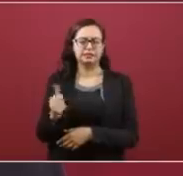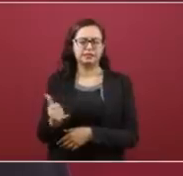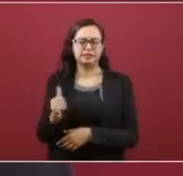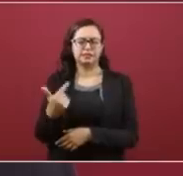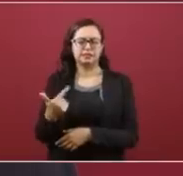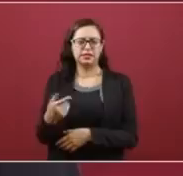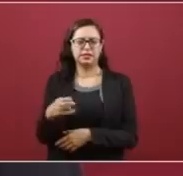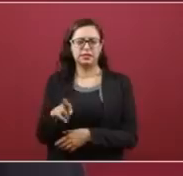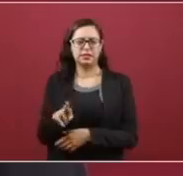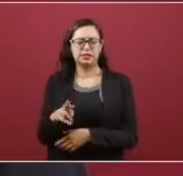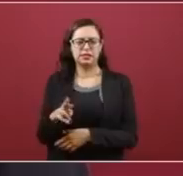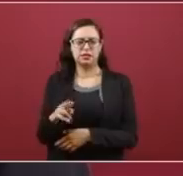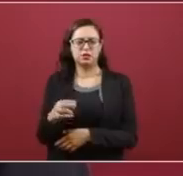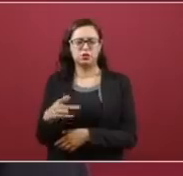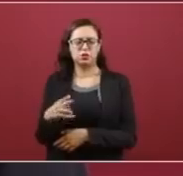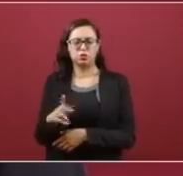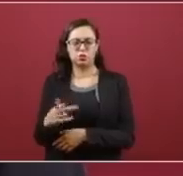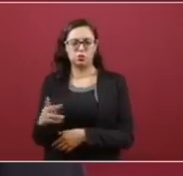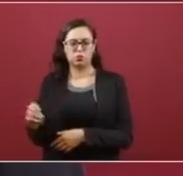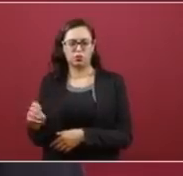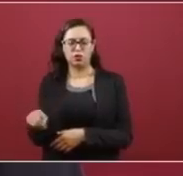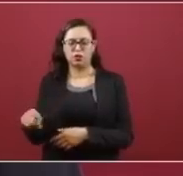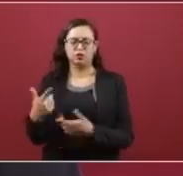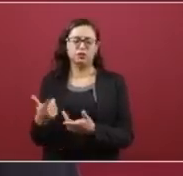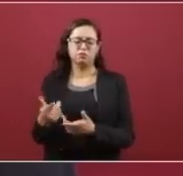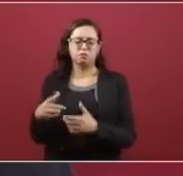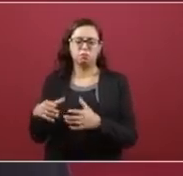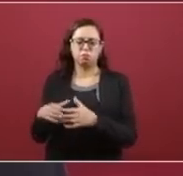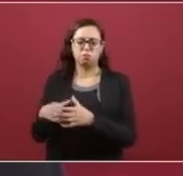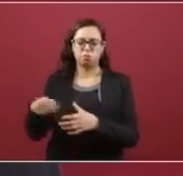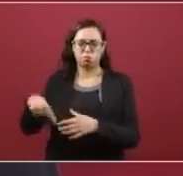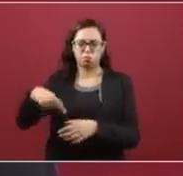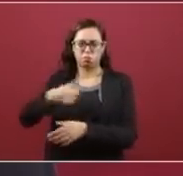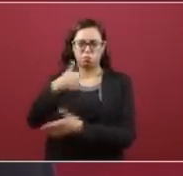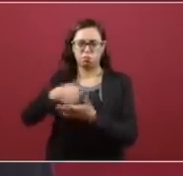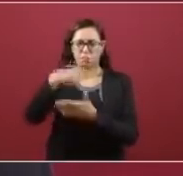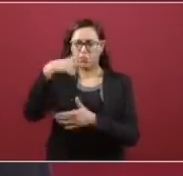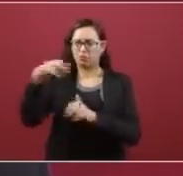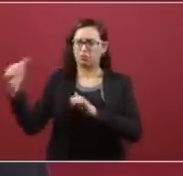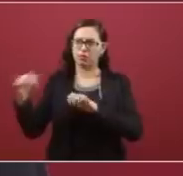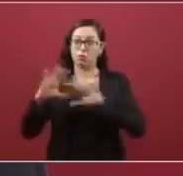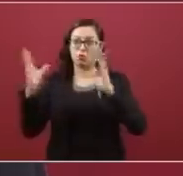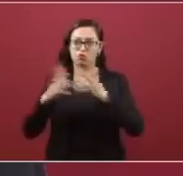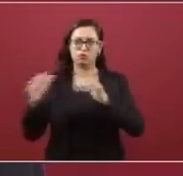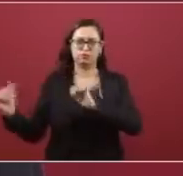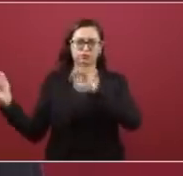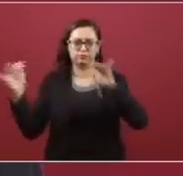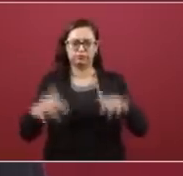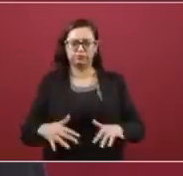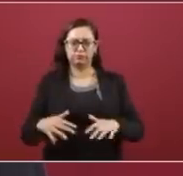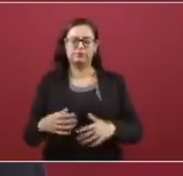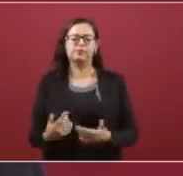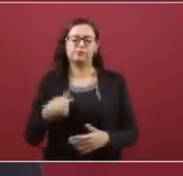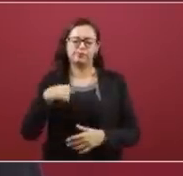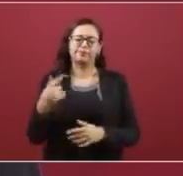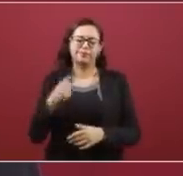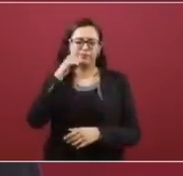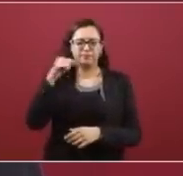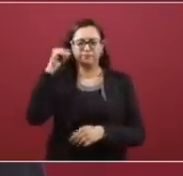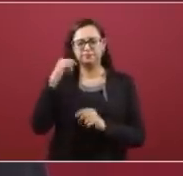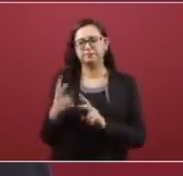tienen la convención mundial en la Ciudad de México. Entonces lo recibí